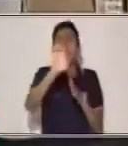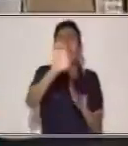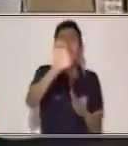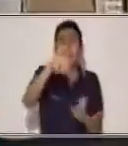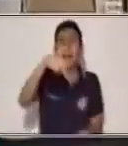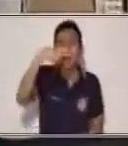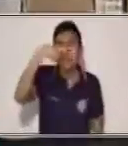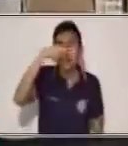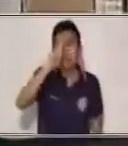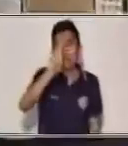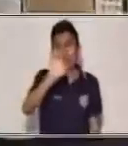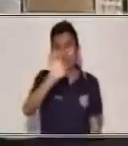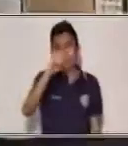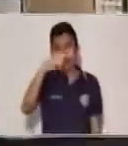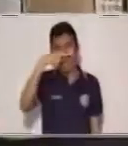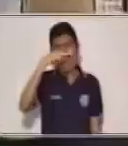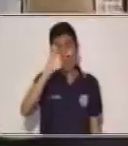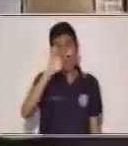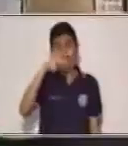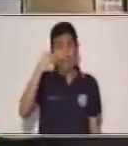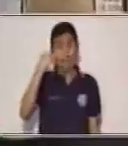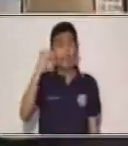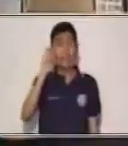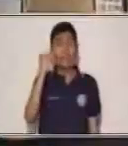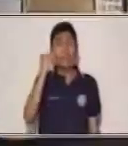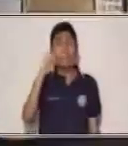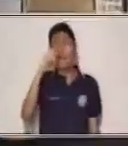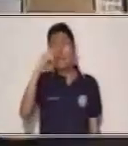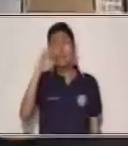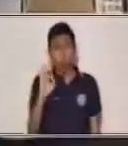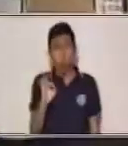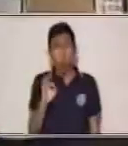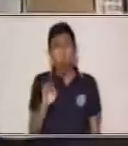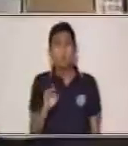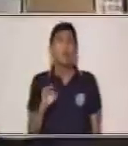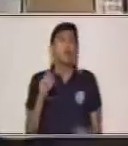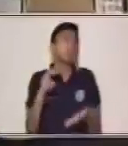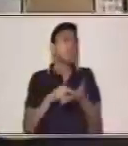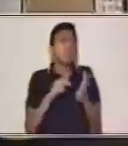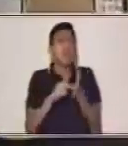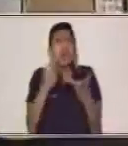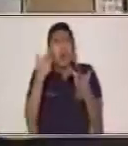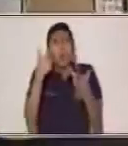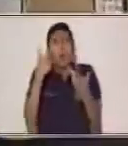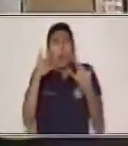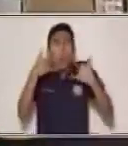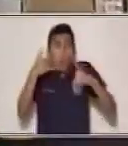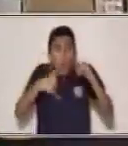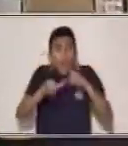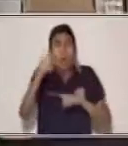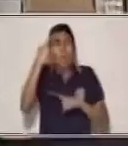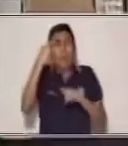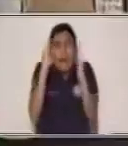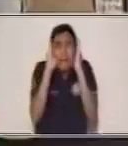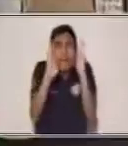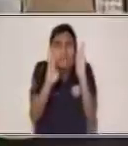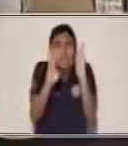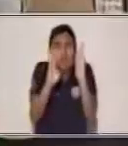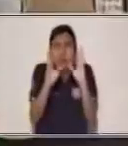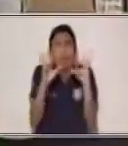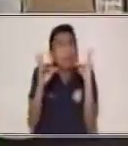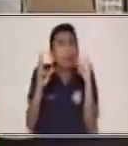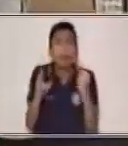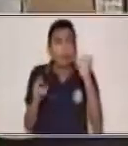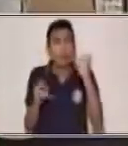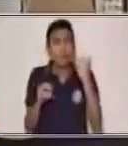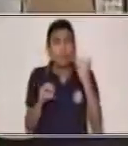papás o en tu casa has escuchado cuentos, La Capelicita Roja, Pinocho, todos estos son cuentos que su finalidad es